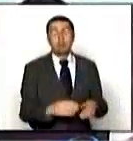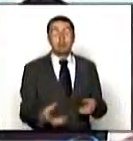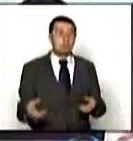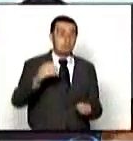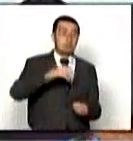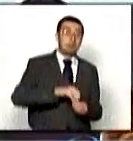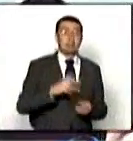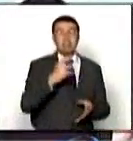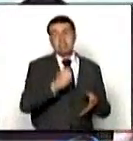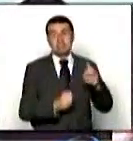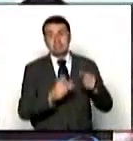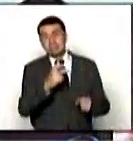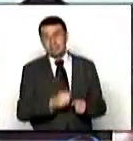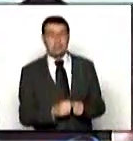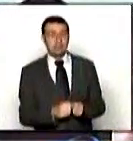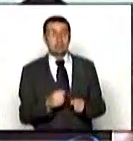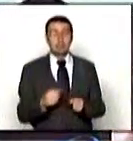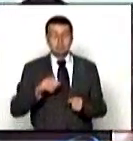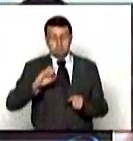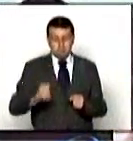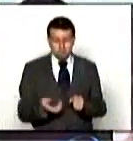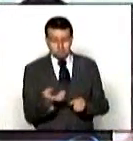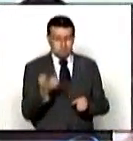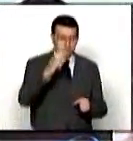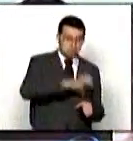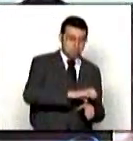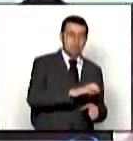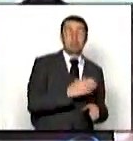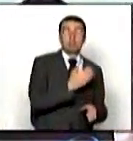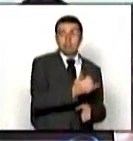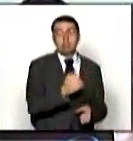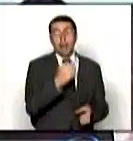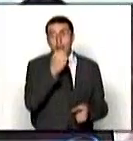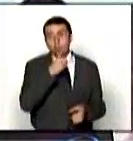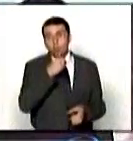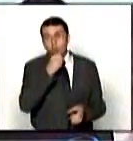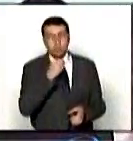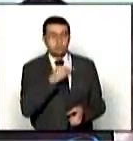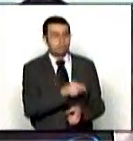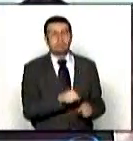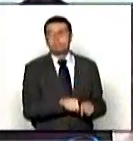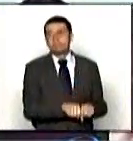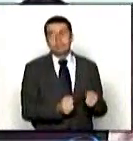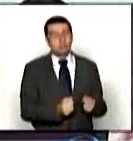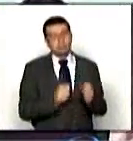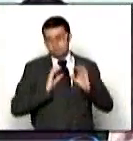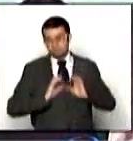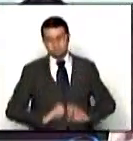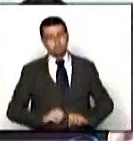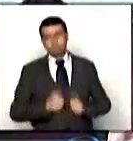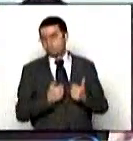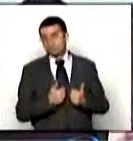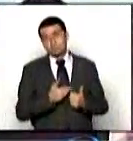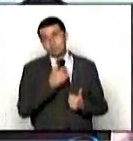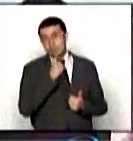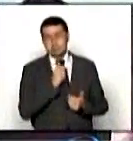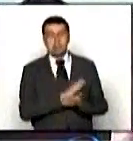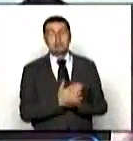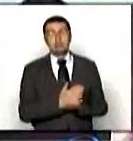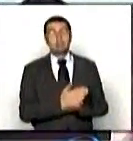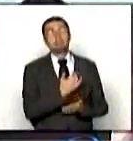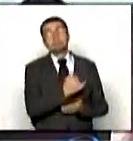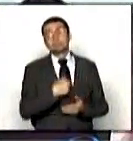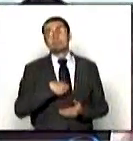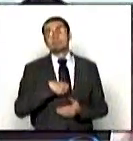le echan helado, que viene hecho de leche, y pues ahí perdemos toda la capacidad nutricional e inmunoestimulativa que tienen las